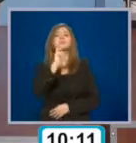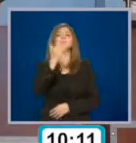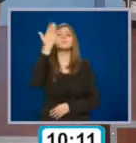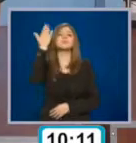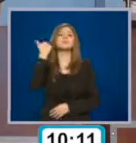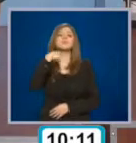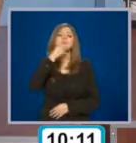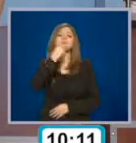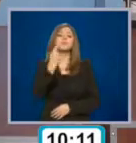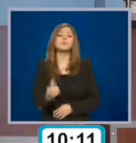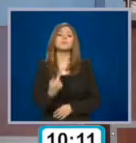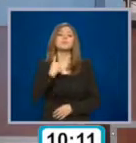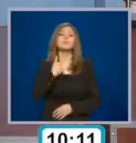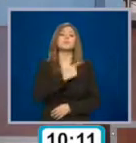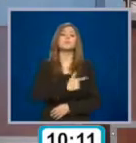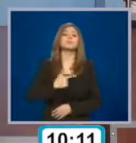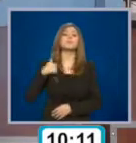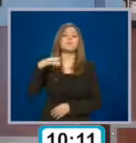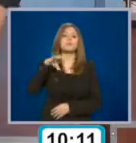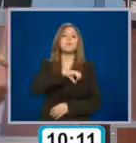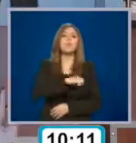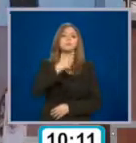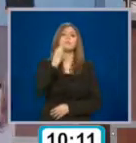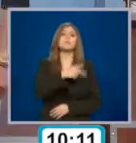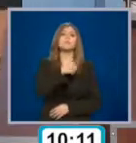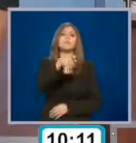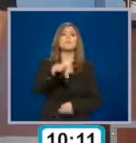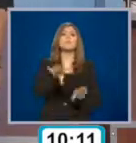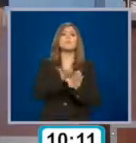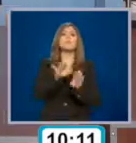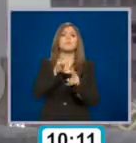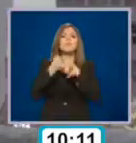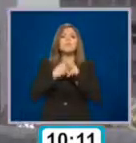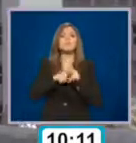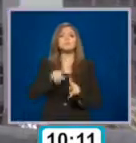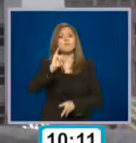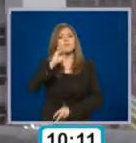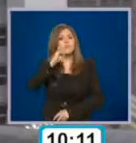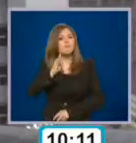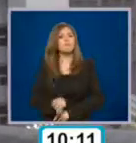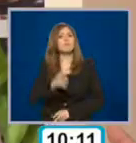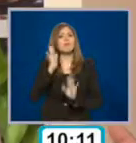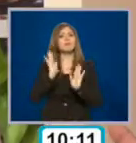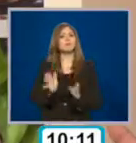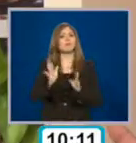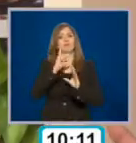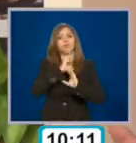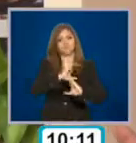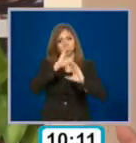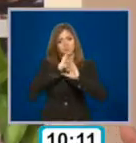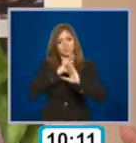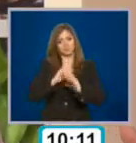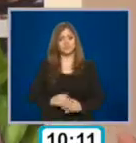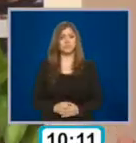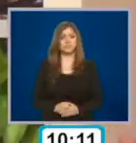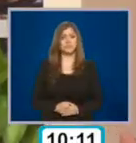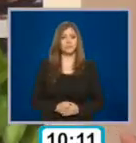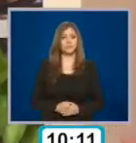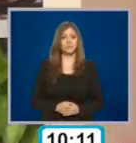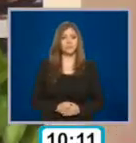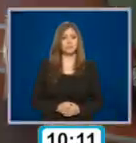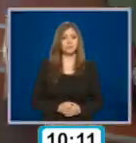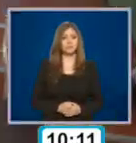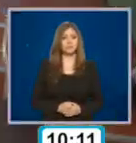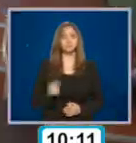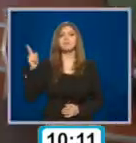muy niño siempre me ¿Y gustó. qué fue lo que te motivó, lo que te empujó a realizarte ya como cantante? La vida una, las oportunidades son una en la